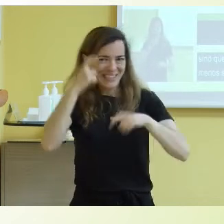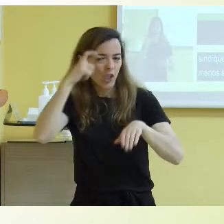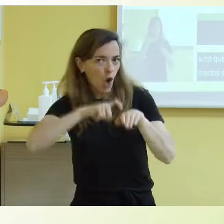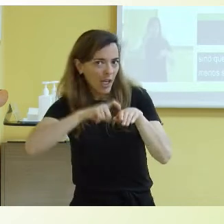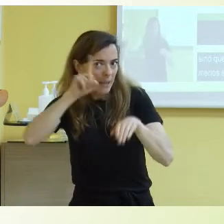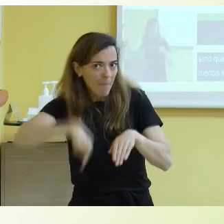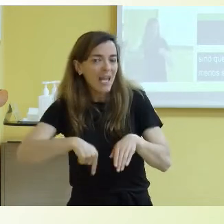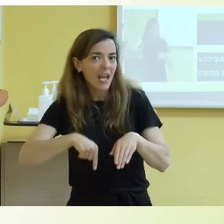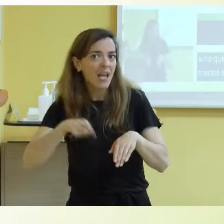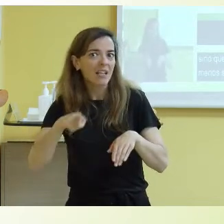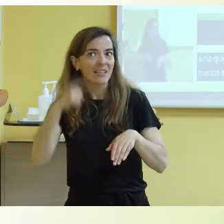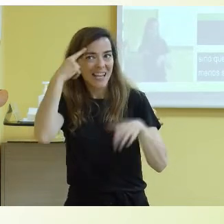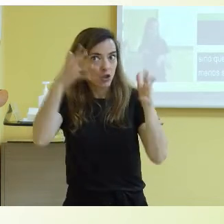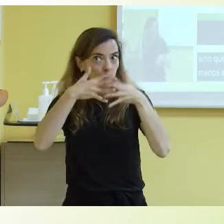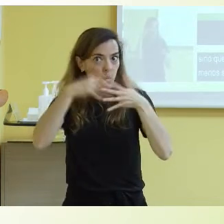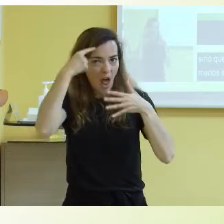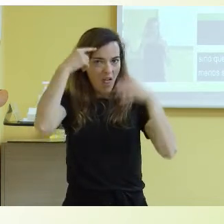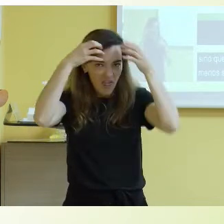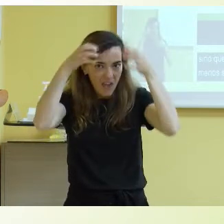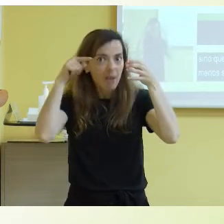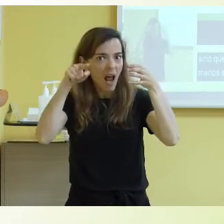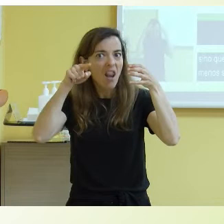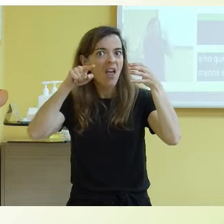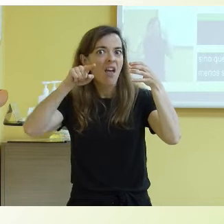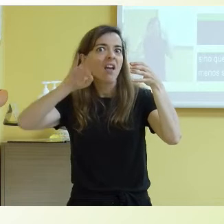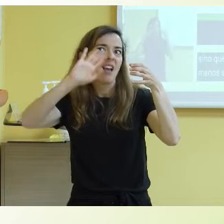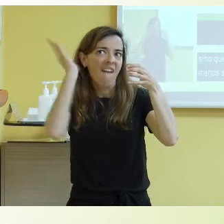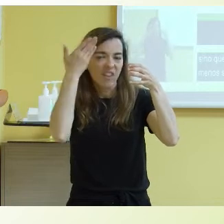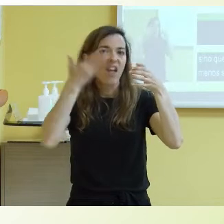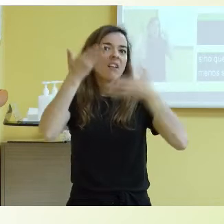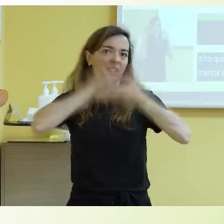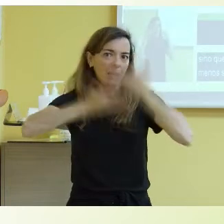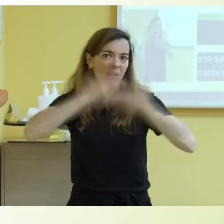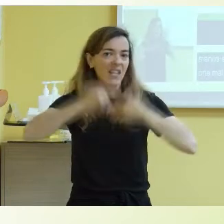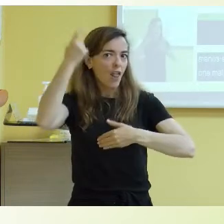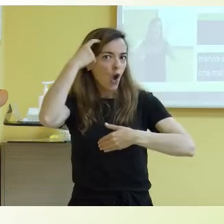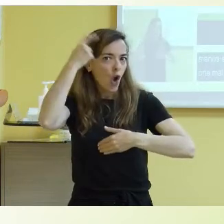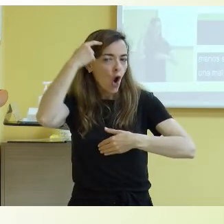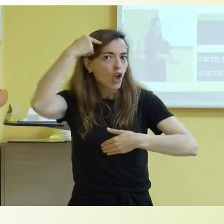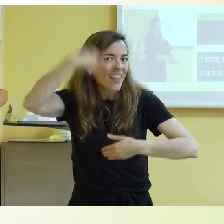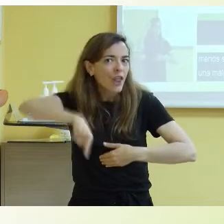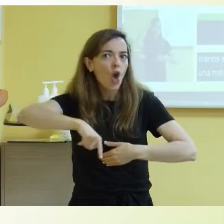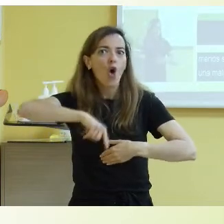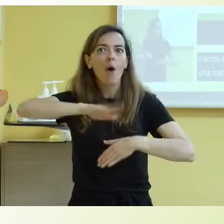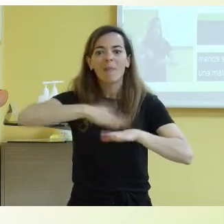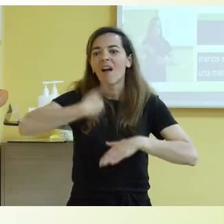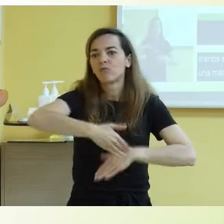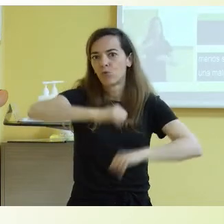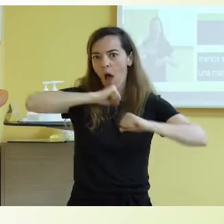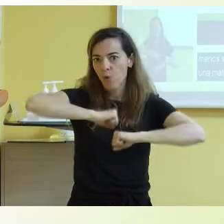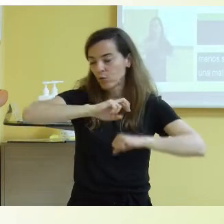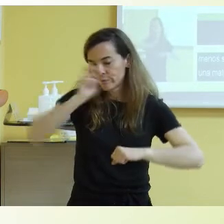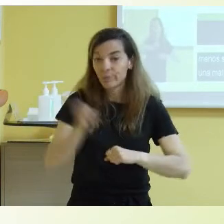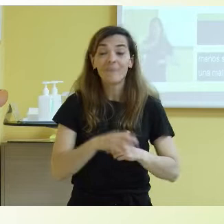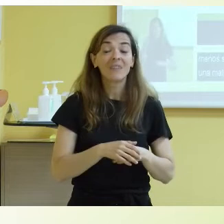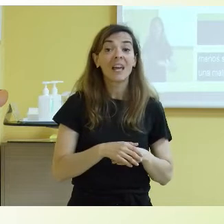estamos hablando de estructuras cerebrales y que afectan a lo que puede ser discapacidad, cognición en el tema de la vida adulta, etcétera. La parte de